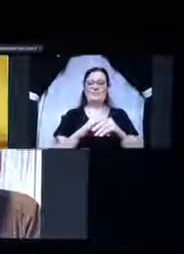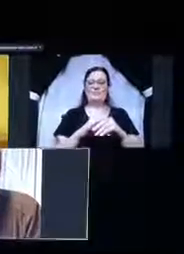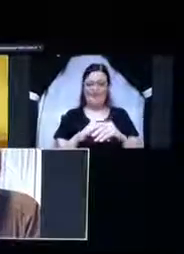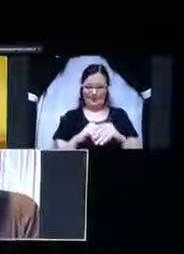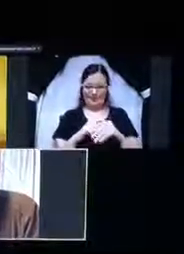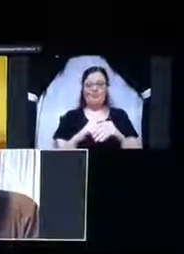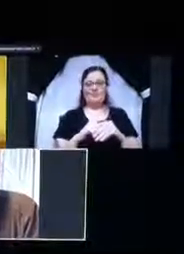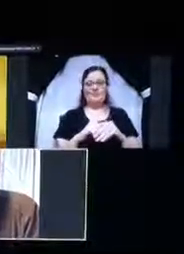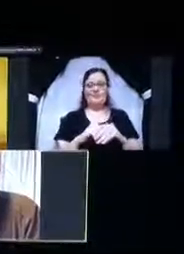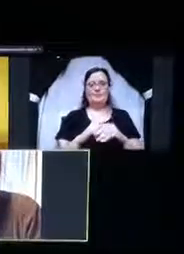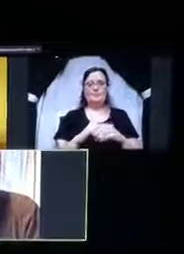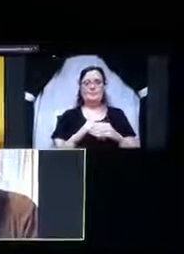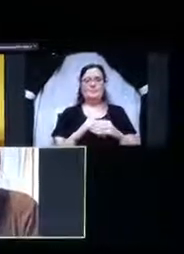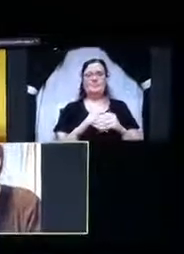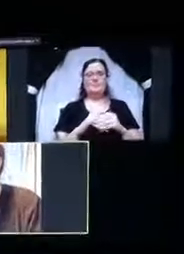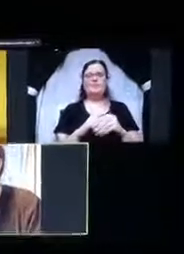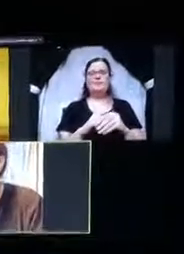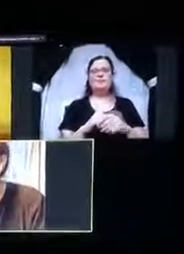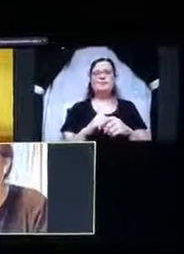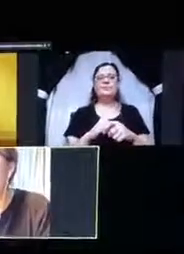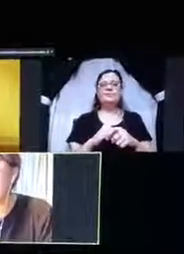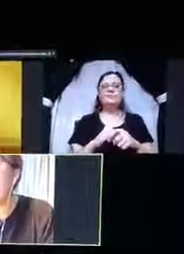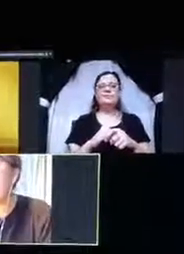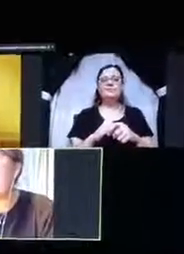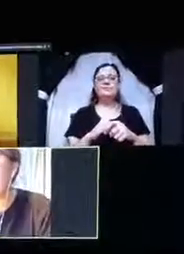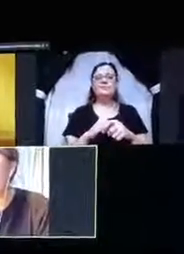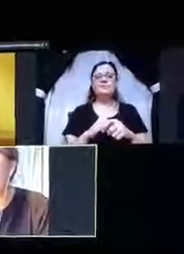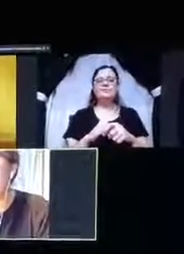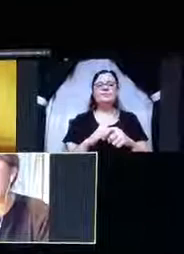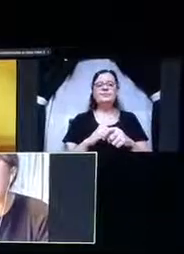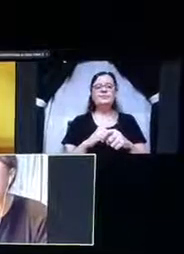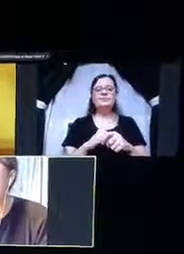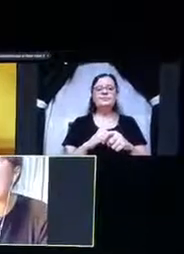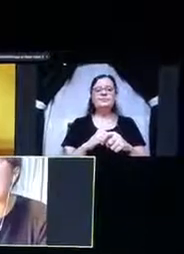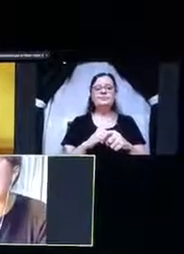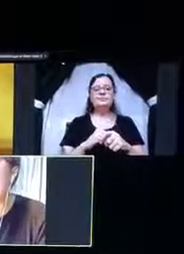porque una nena hipoacusia bilateral